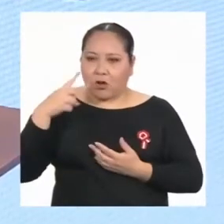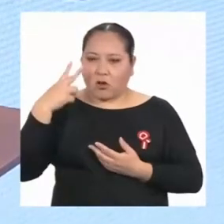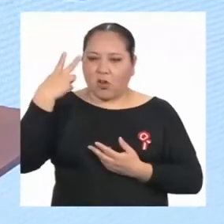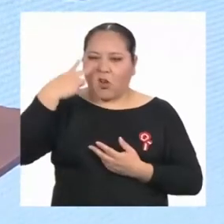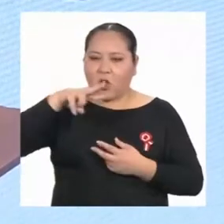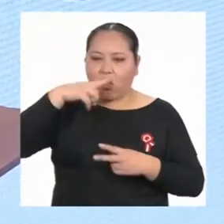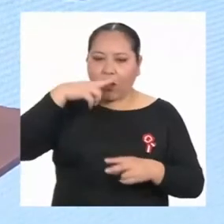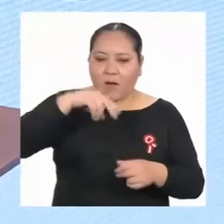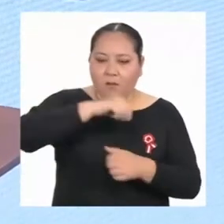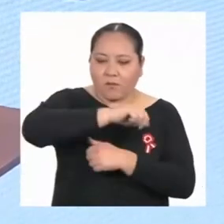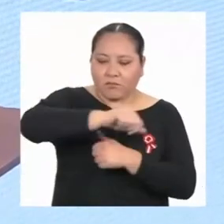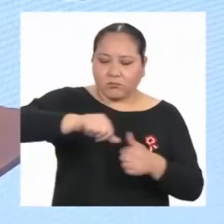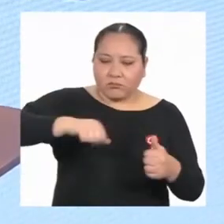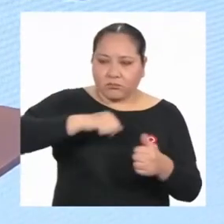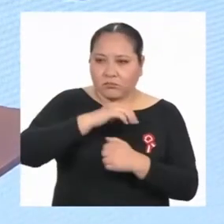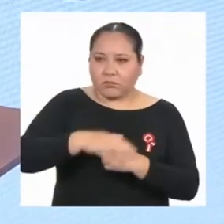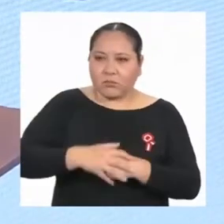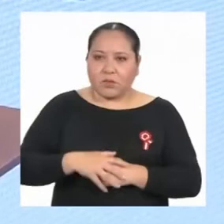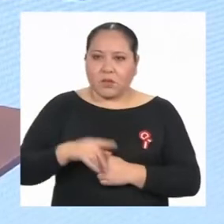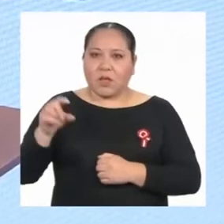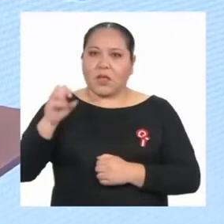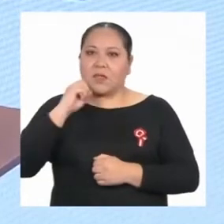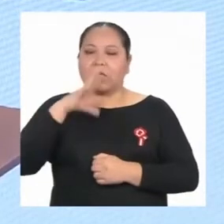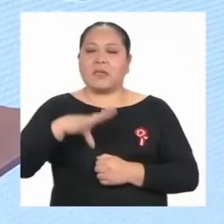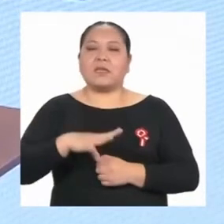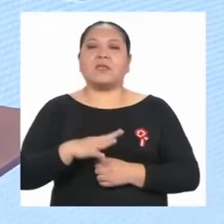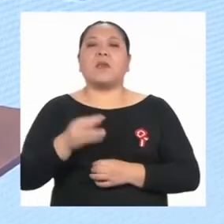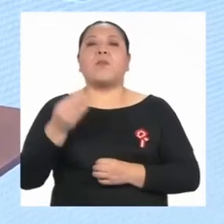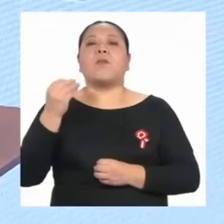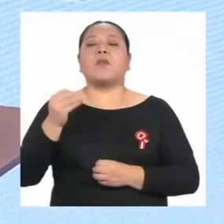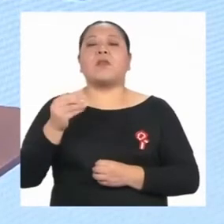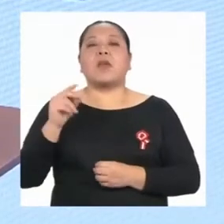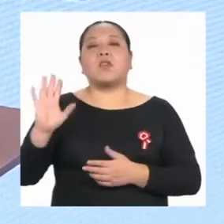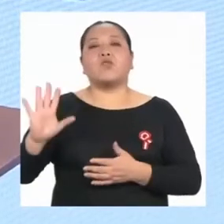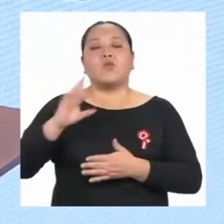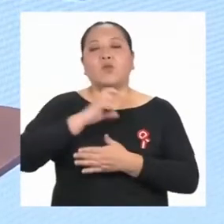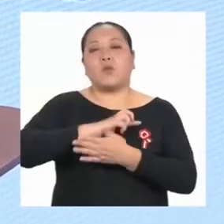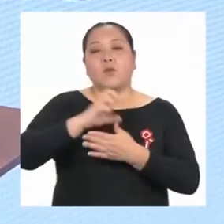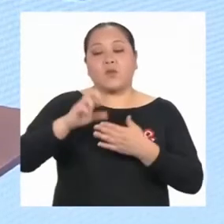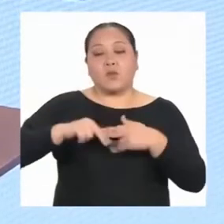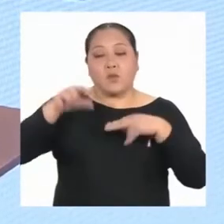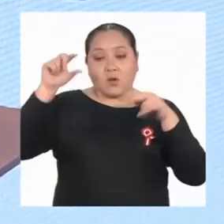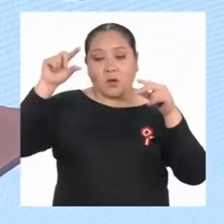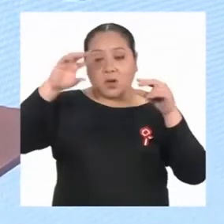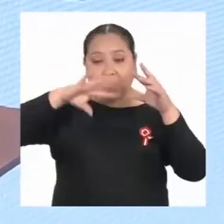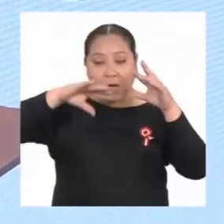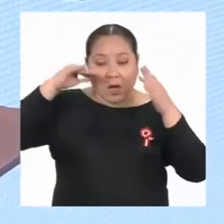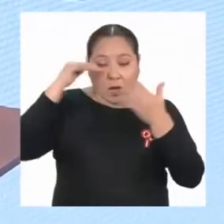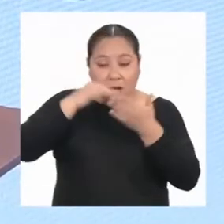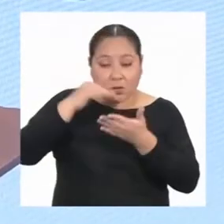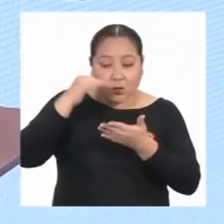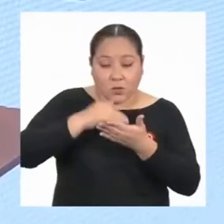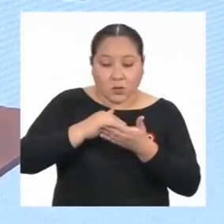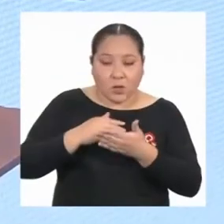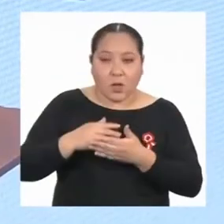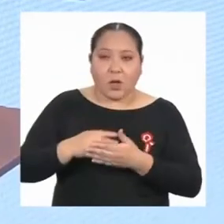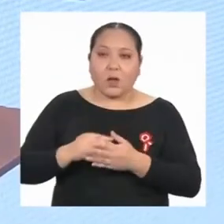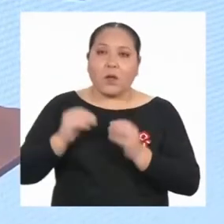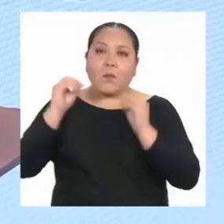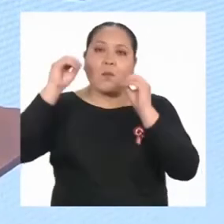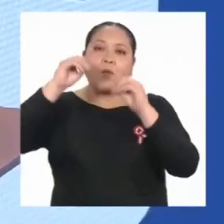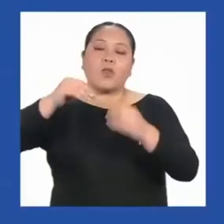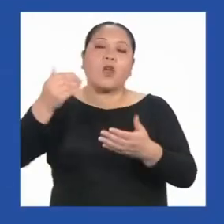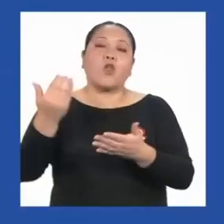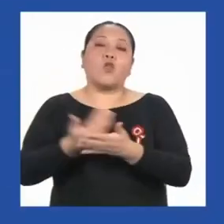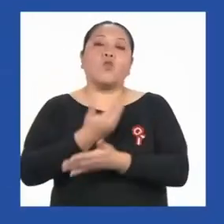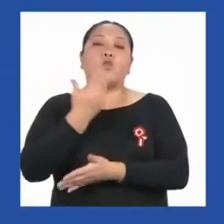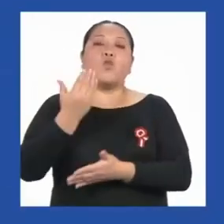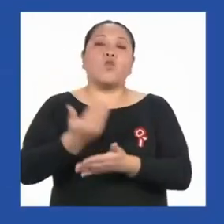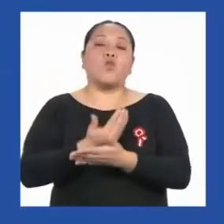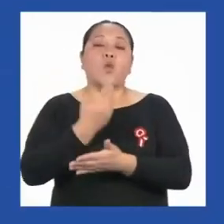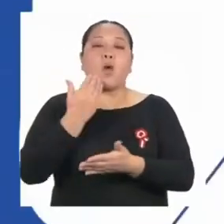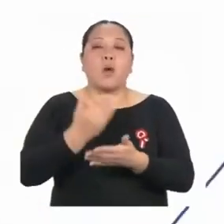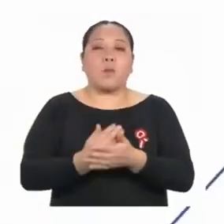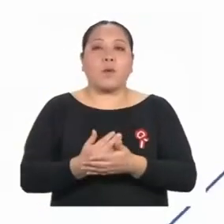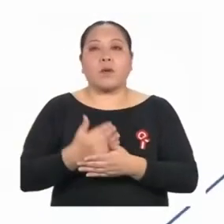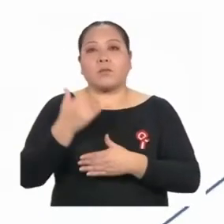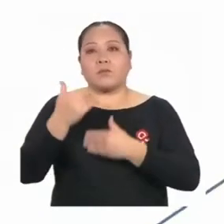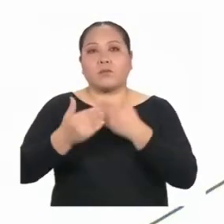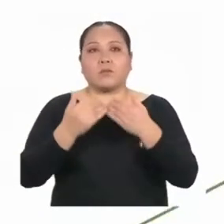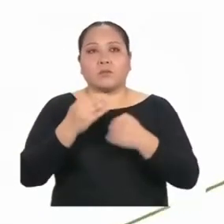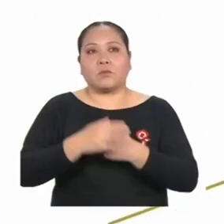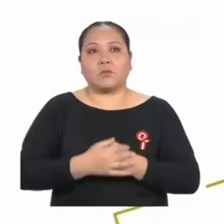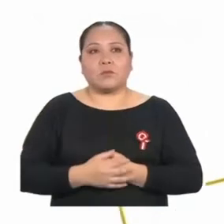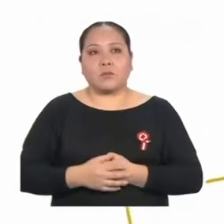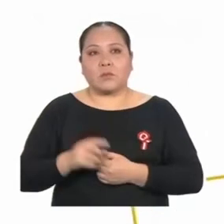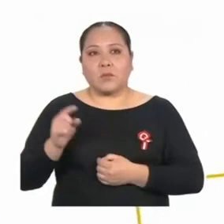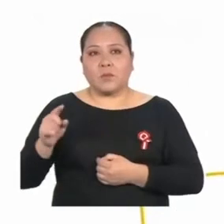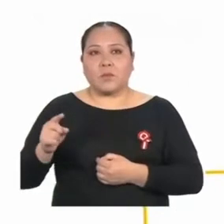y su afirmación sobre cómo la carrera que estudie le permitirá desarrollar nuevos procesos, puede concluir que